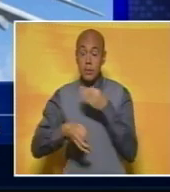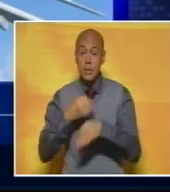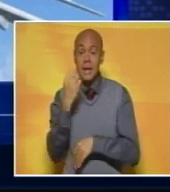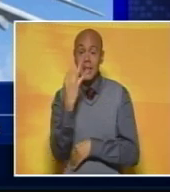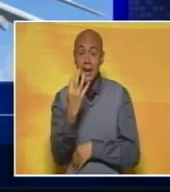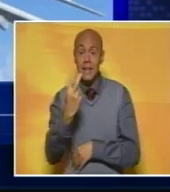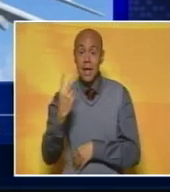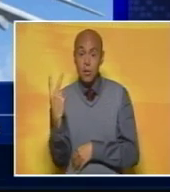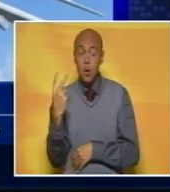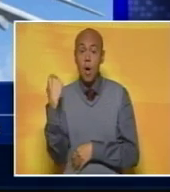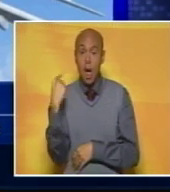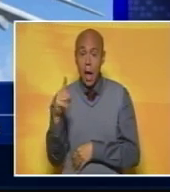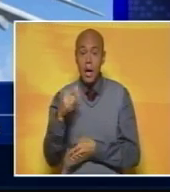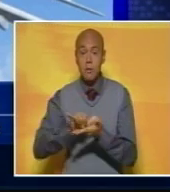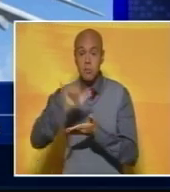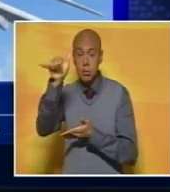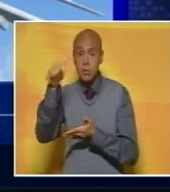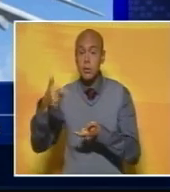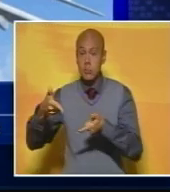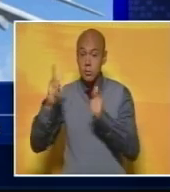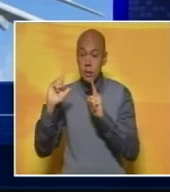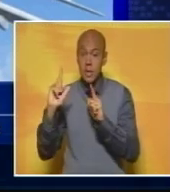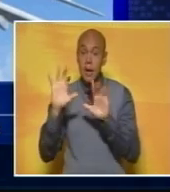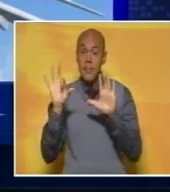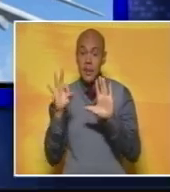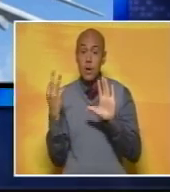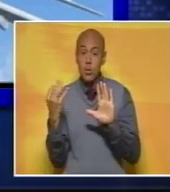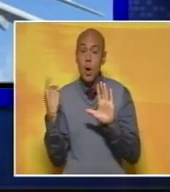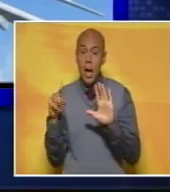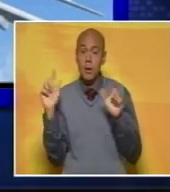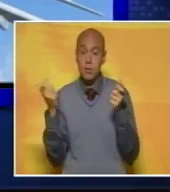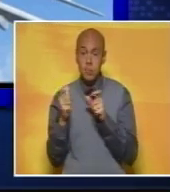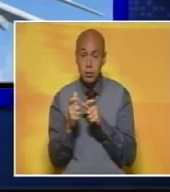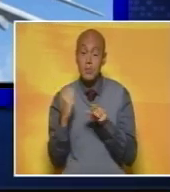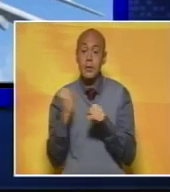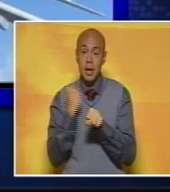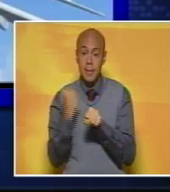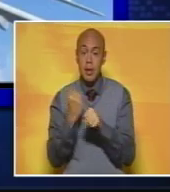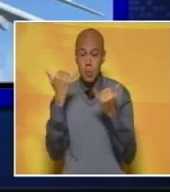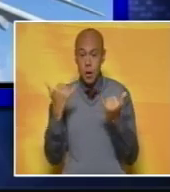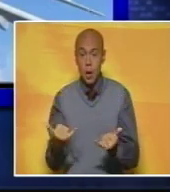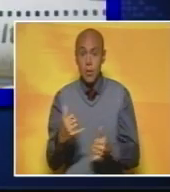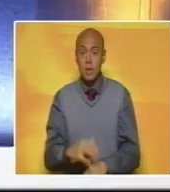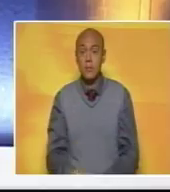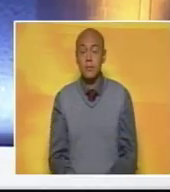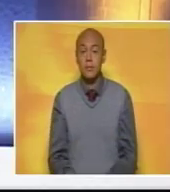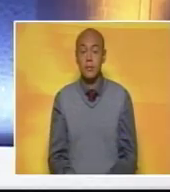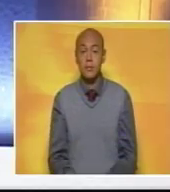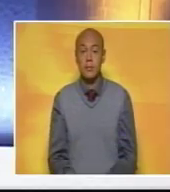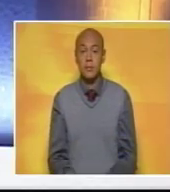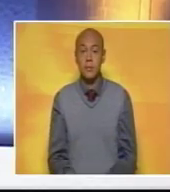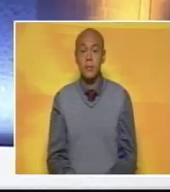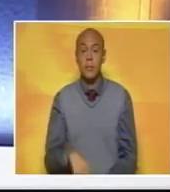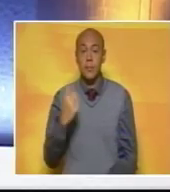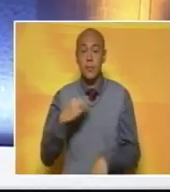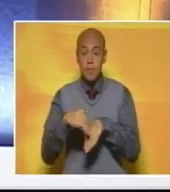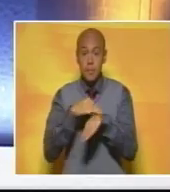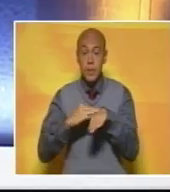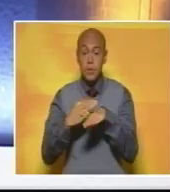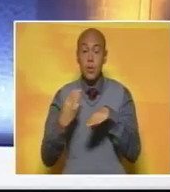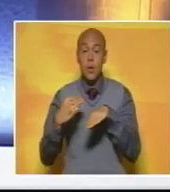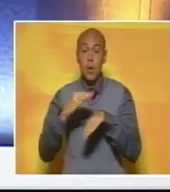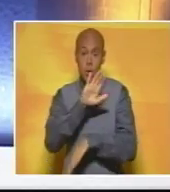32 aerolíneas que prestaban servicios, solo 18 se encuentran operativas en la actualidad. El ministro de